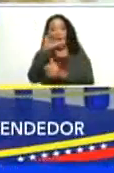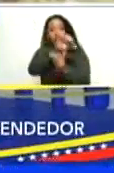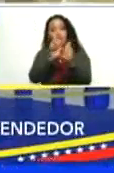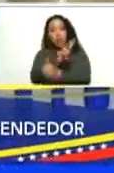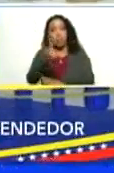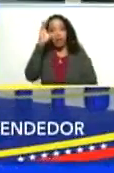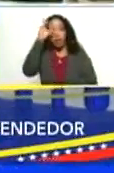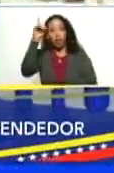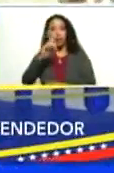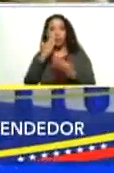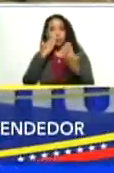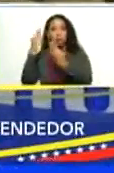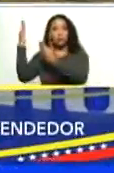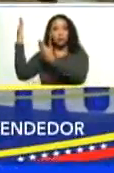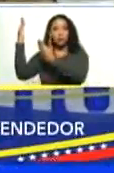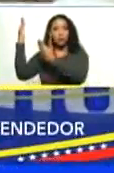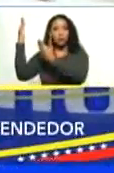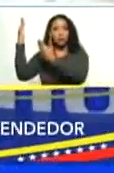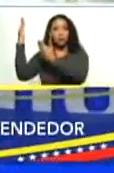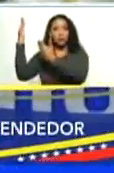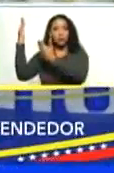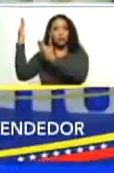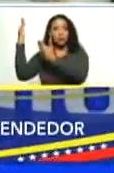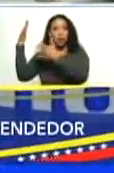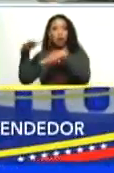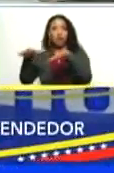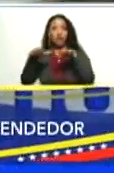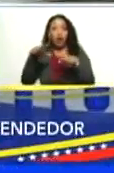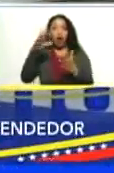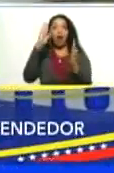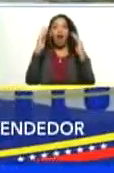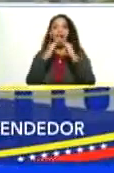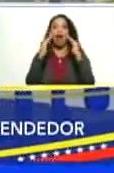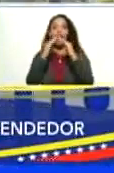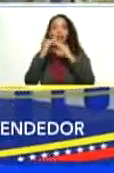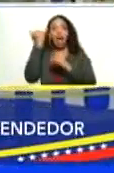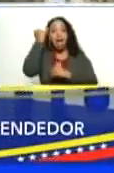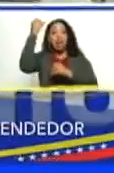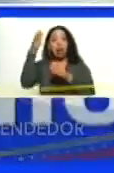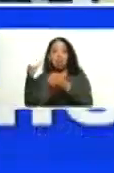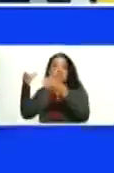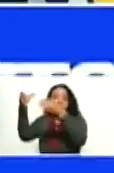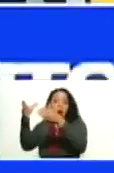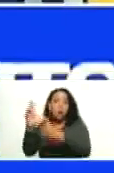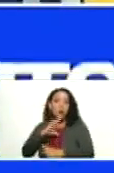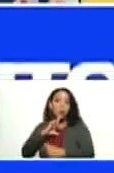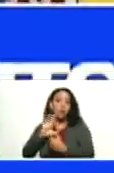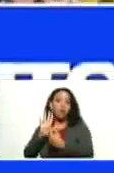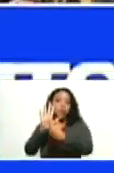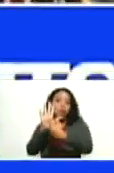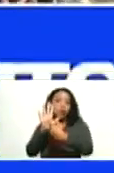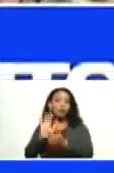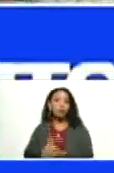esta belleza, ¿ves? Para adornar la casa. No, esto es una belleza,